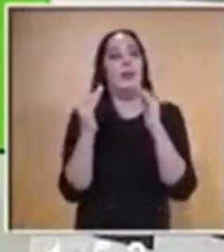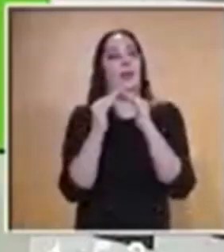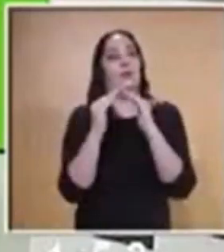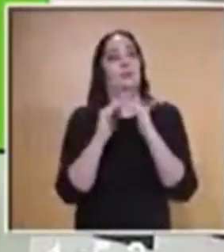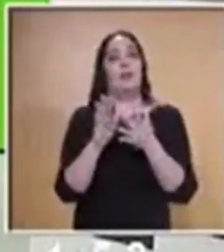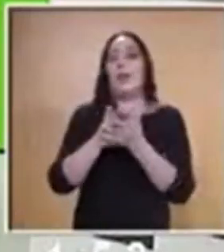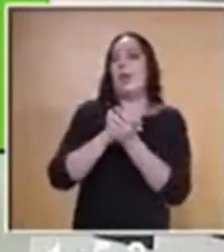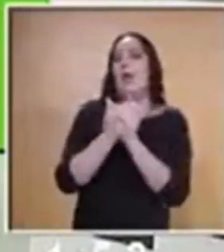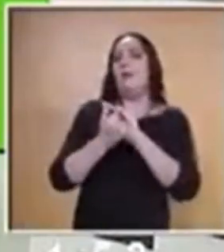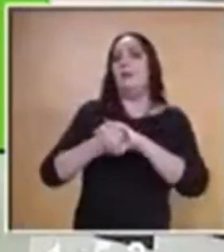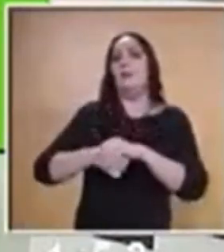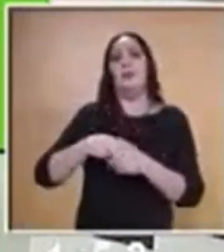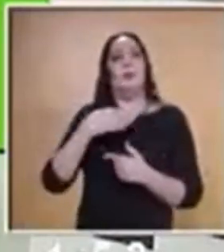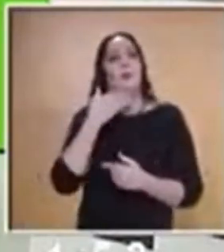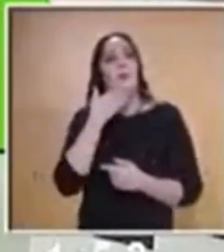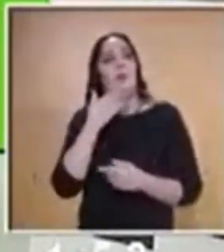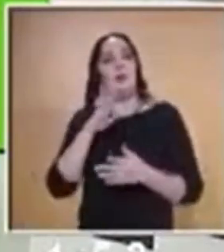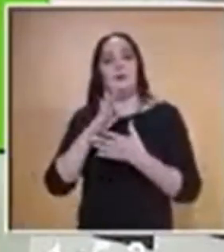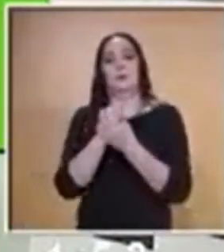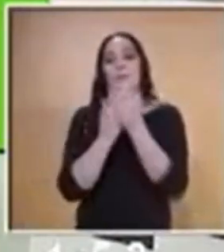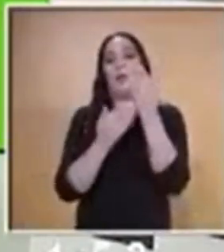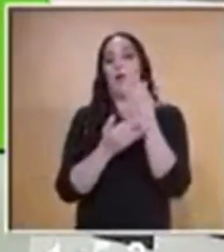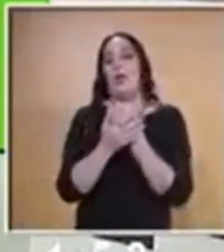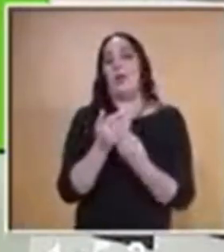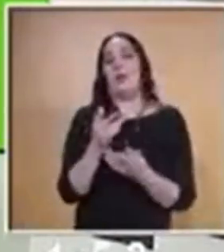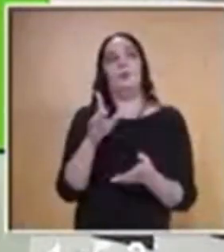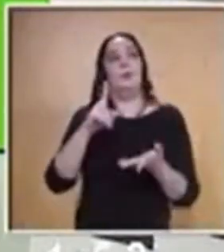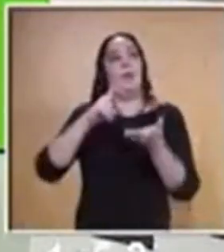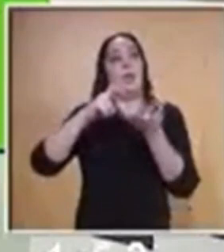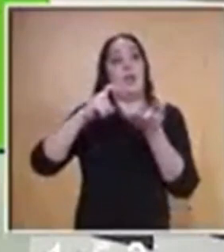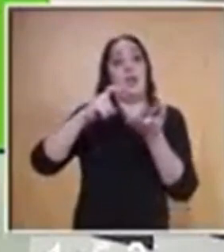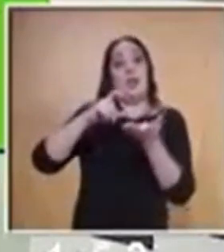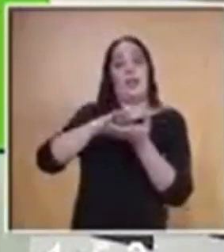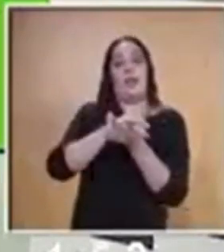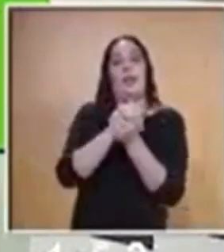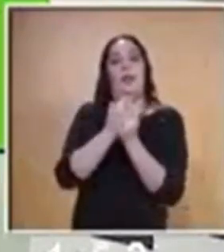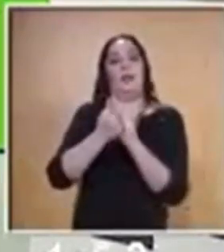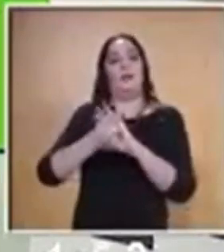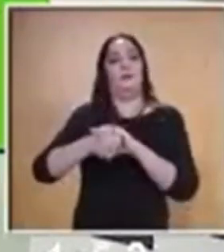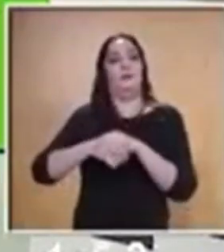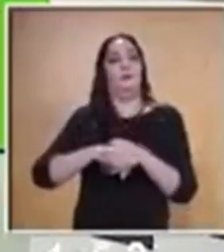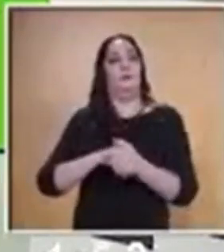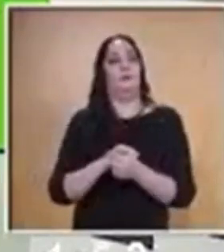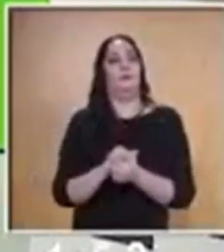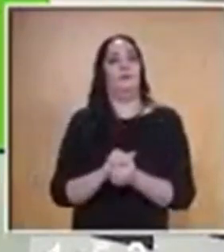manos, usen gel antibacterial. Y sobre todo, quédense en casa.